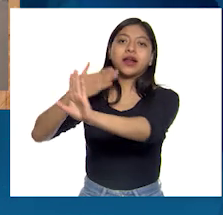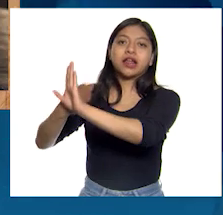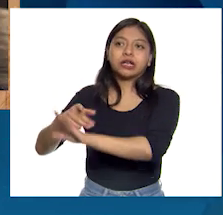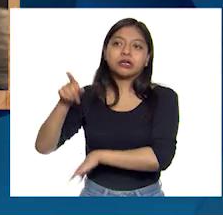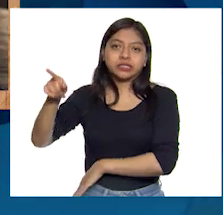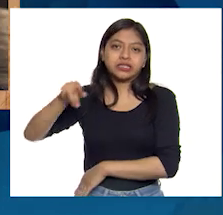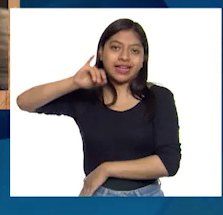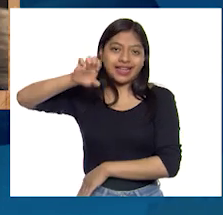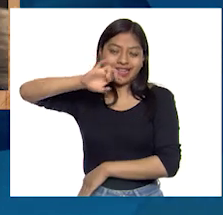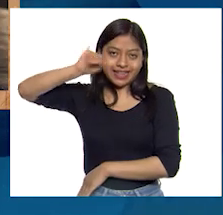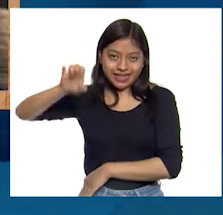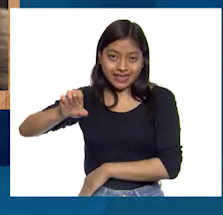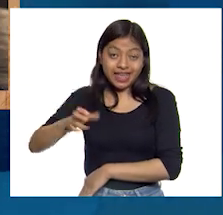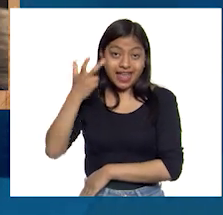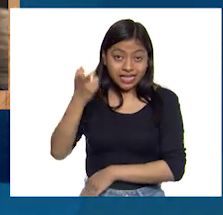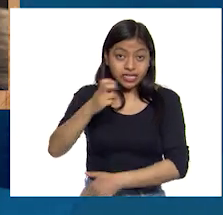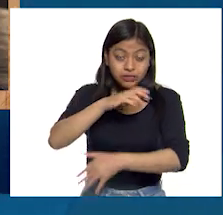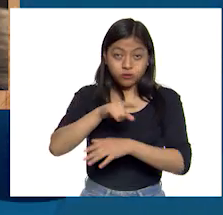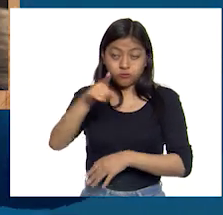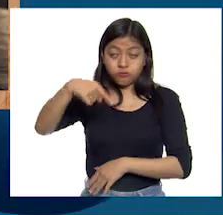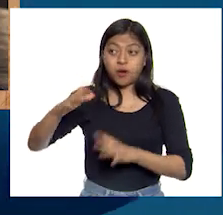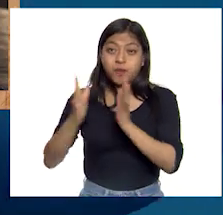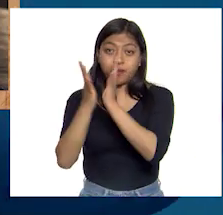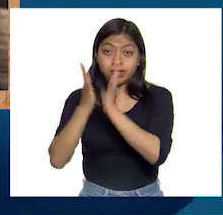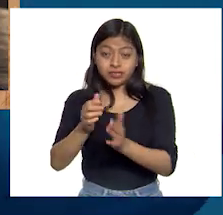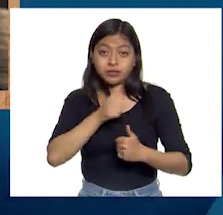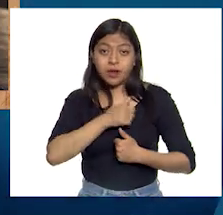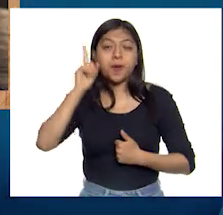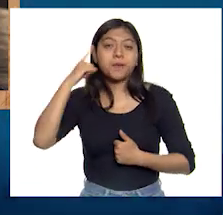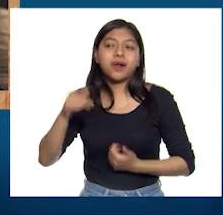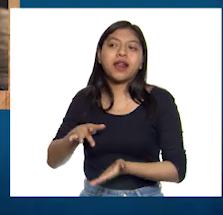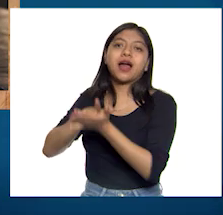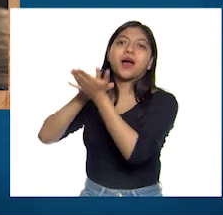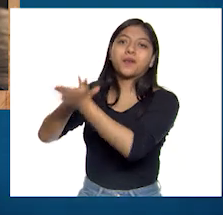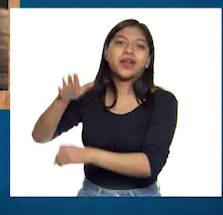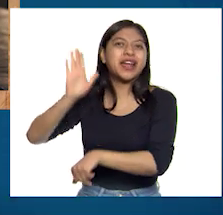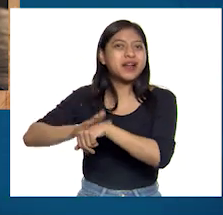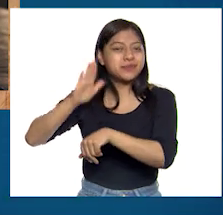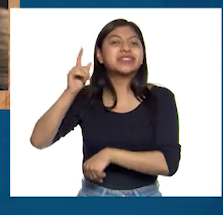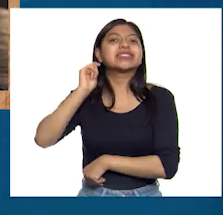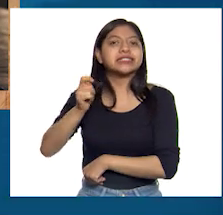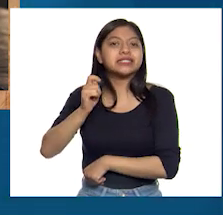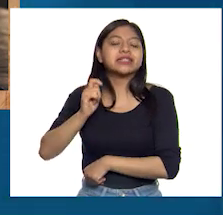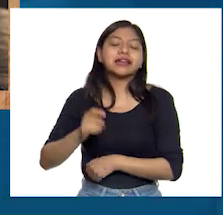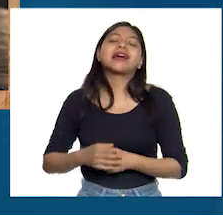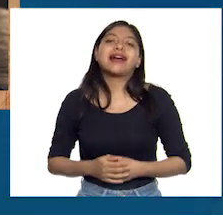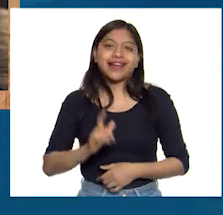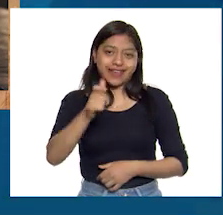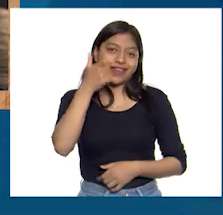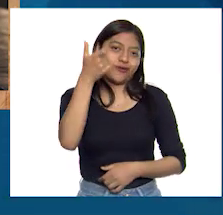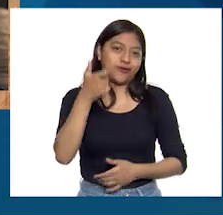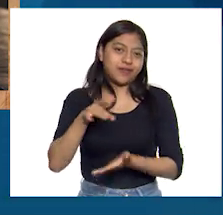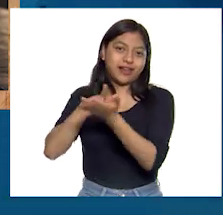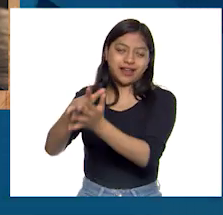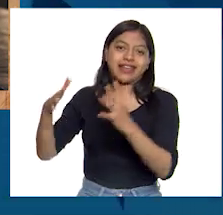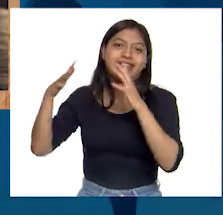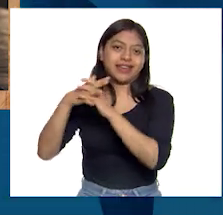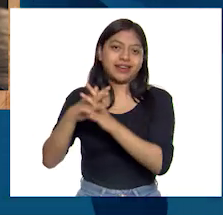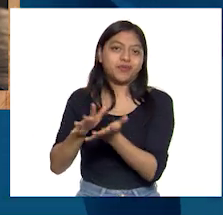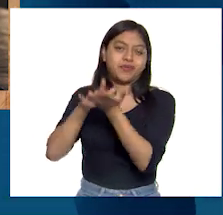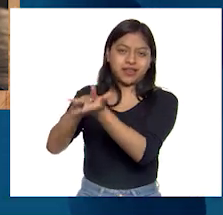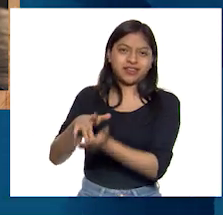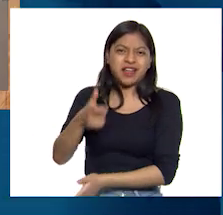eje. Esta participación militar fue complementaria de una participación más grande que fue una participación de carácter económico. ¿En qué consistió